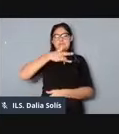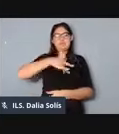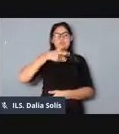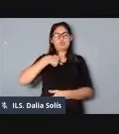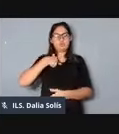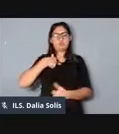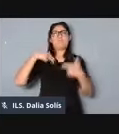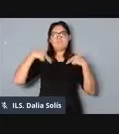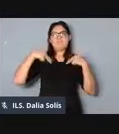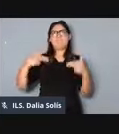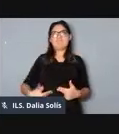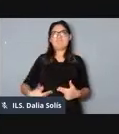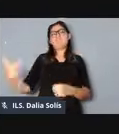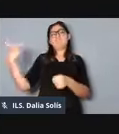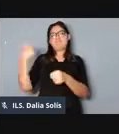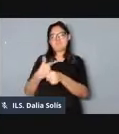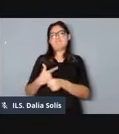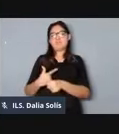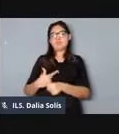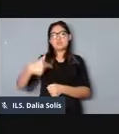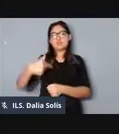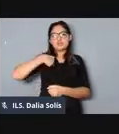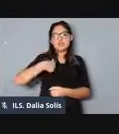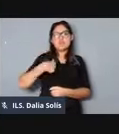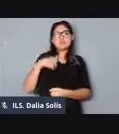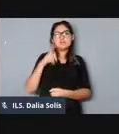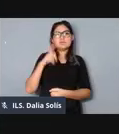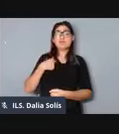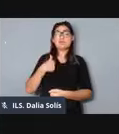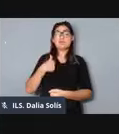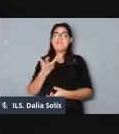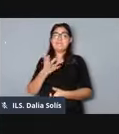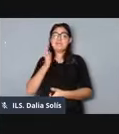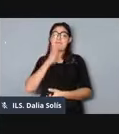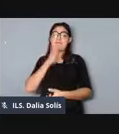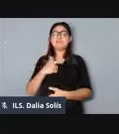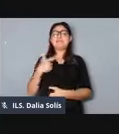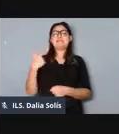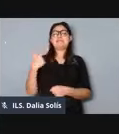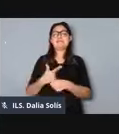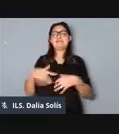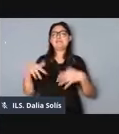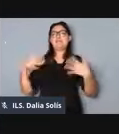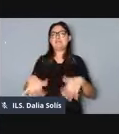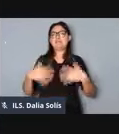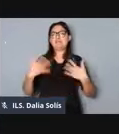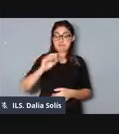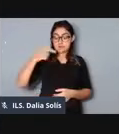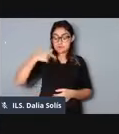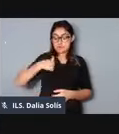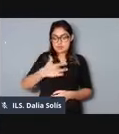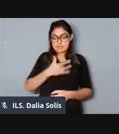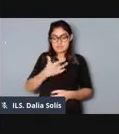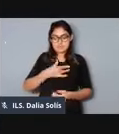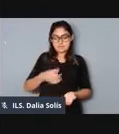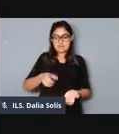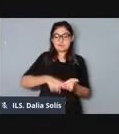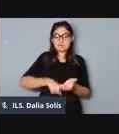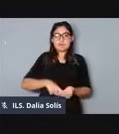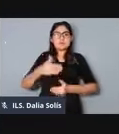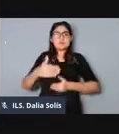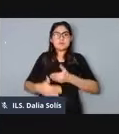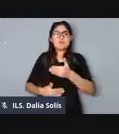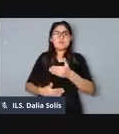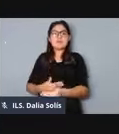algo incorrecto, ¿no? Y que es muy probable que eso que estamos sintiendo merezca o requiera de nuestra